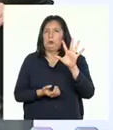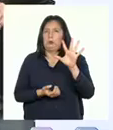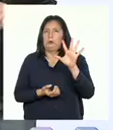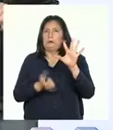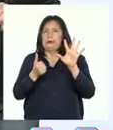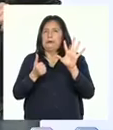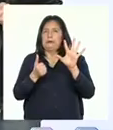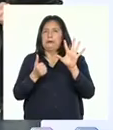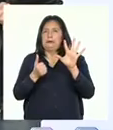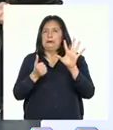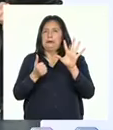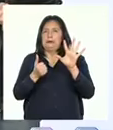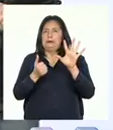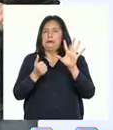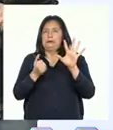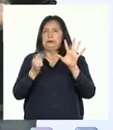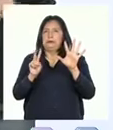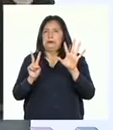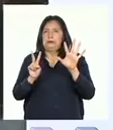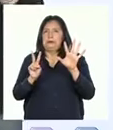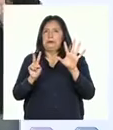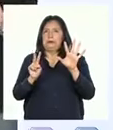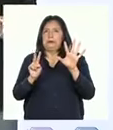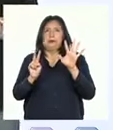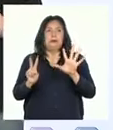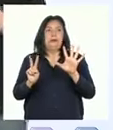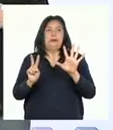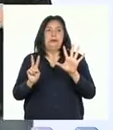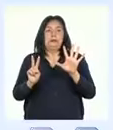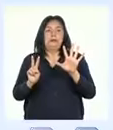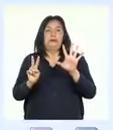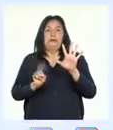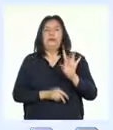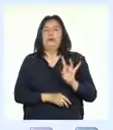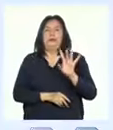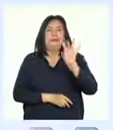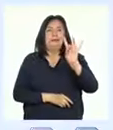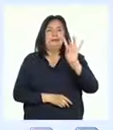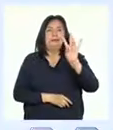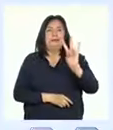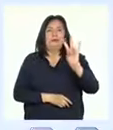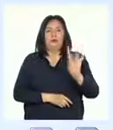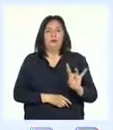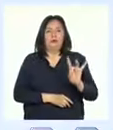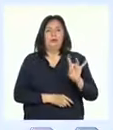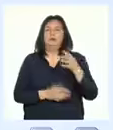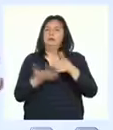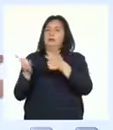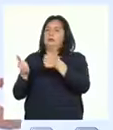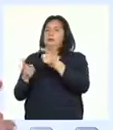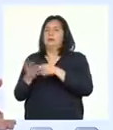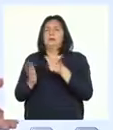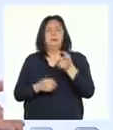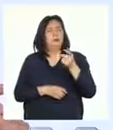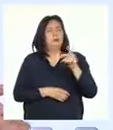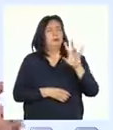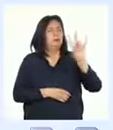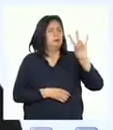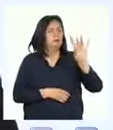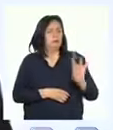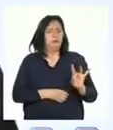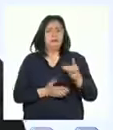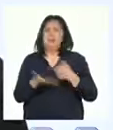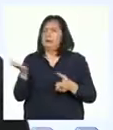5, 6, 7. 7 octavos. Excelente. Pero, ¿7 octavos de